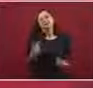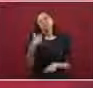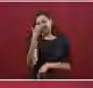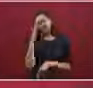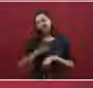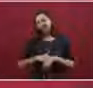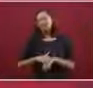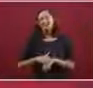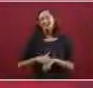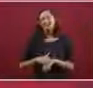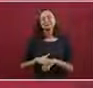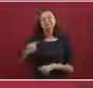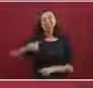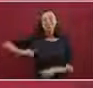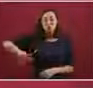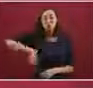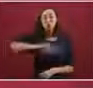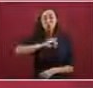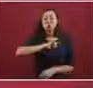que nosotros acudimos,